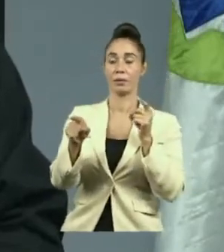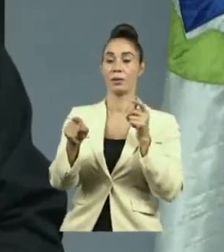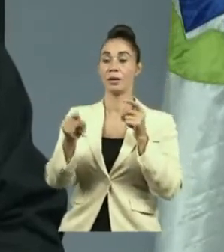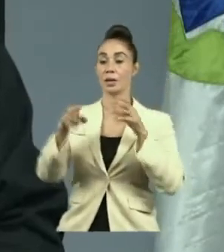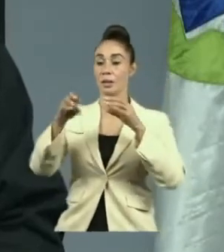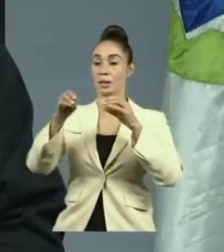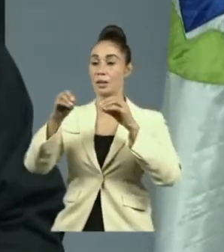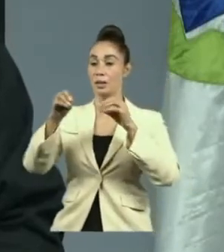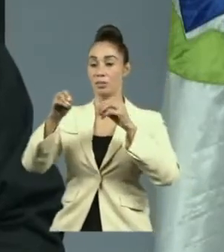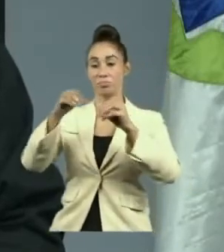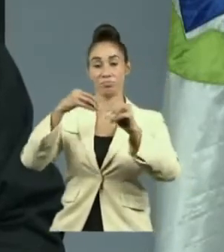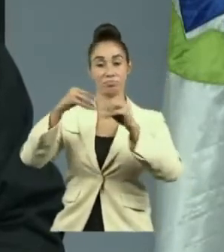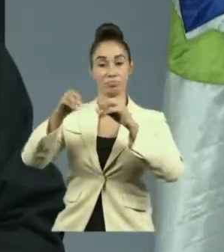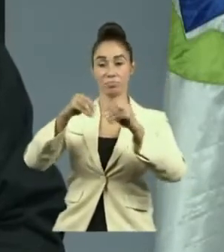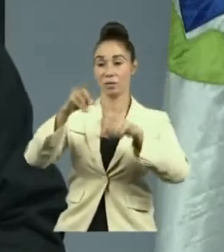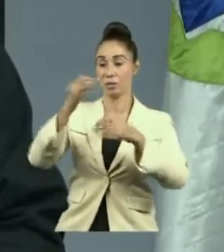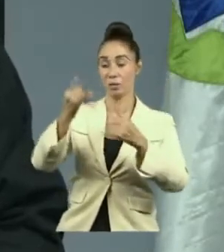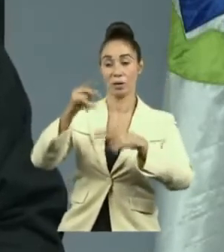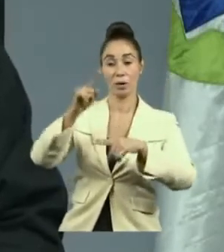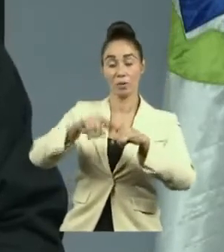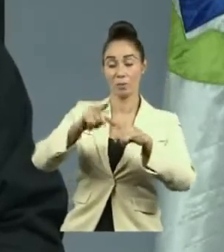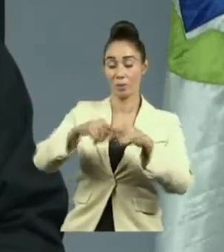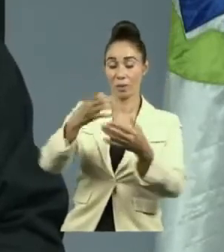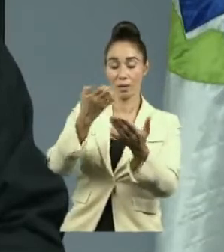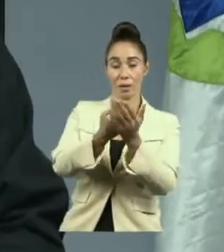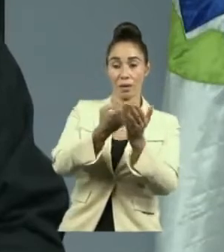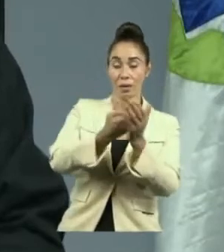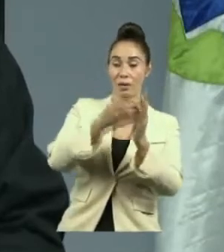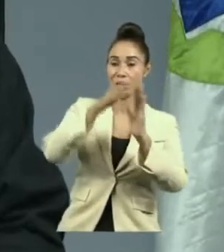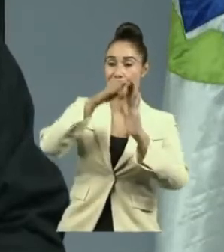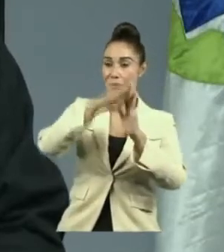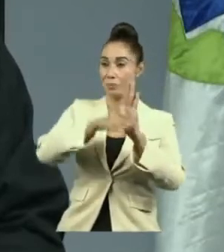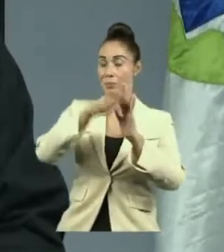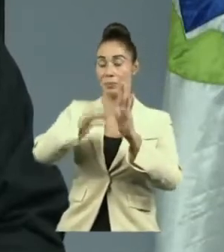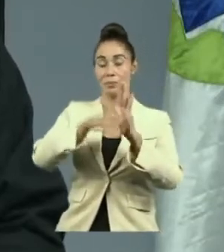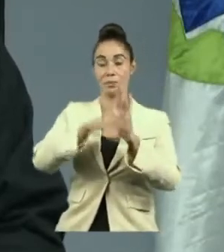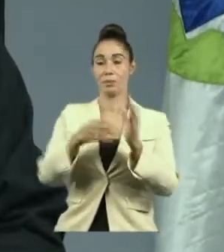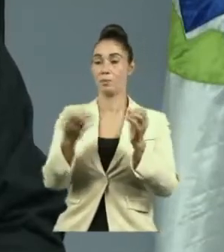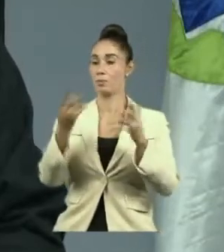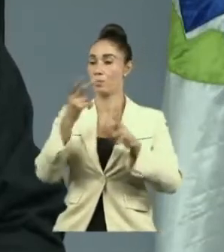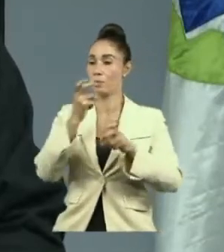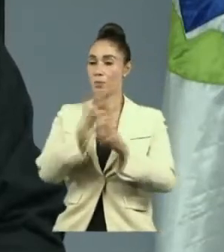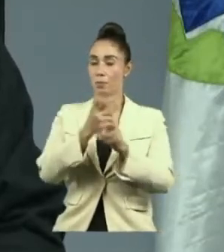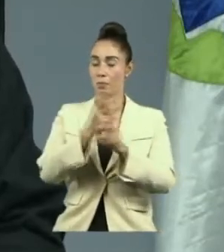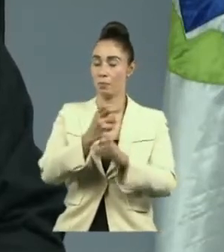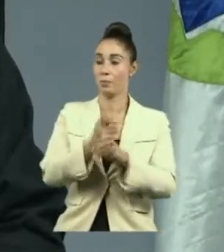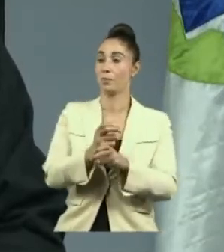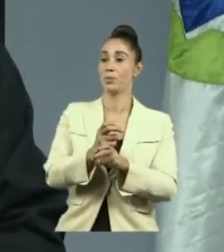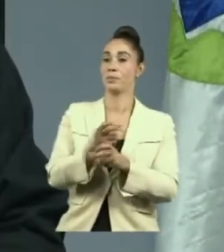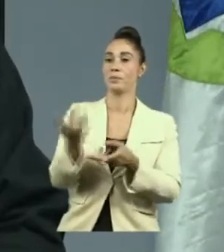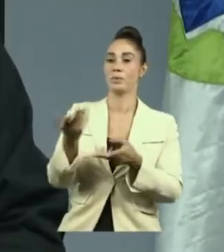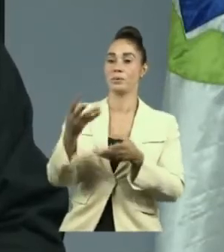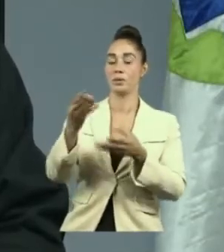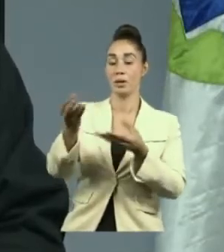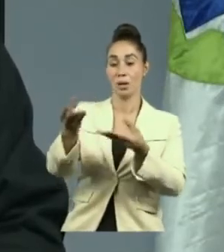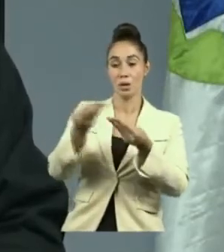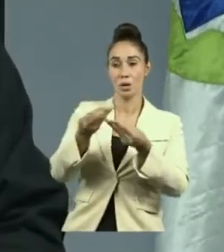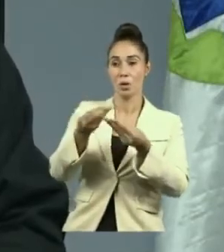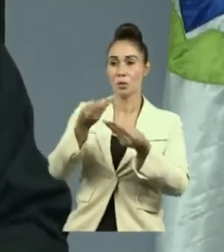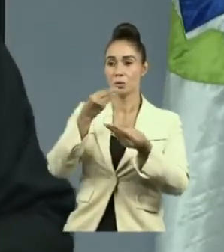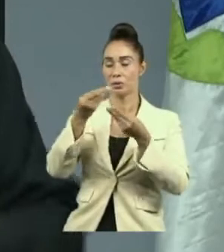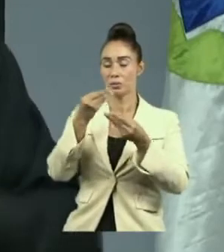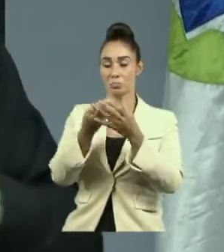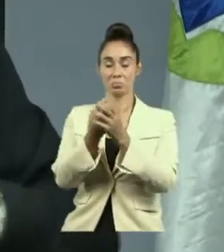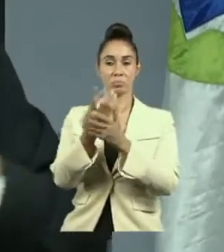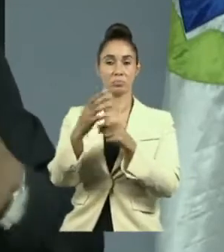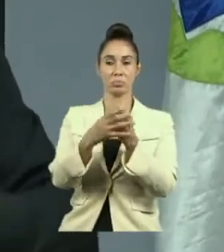con contracción de las economías con contracción incluso y dificultades para la adquisición de insumos que será de